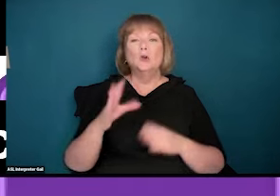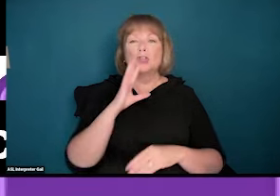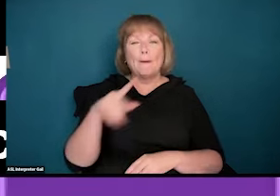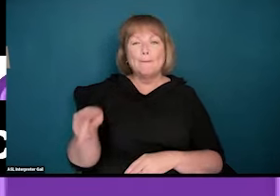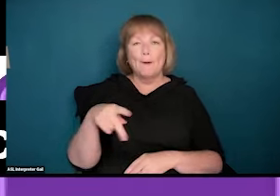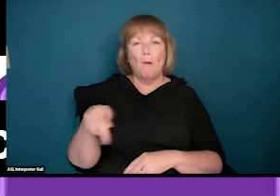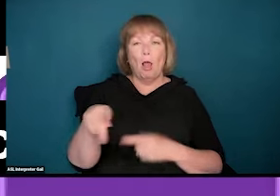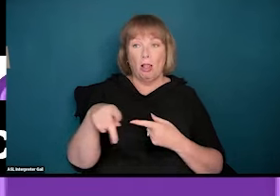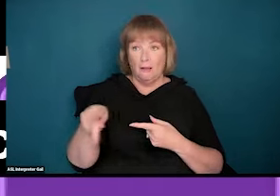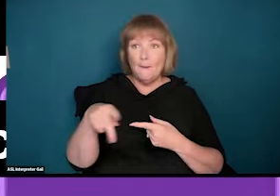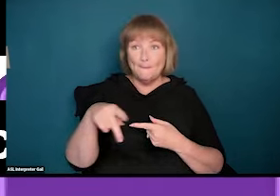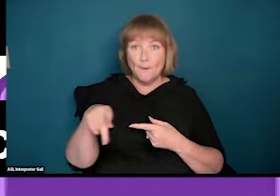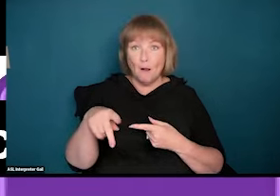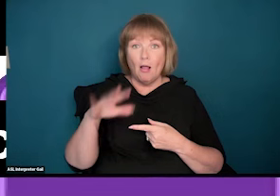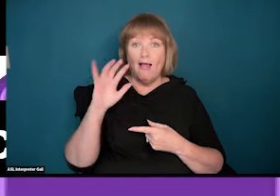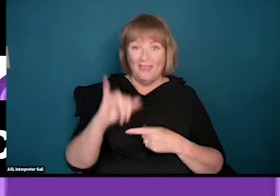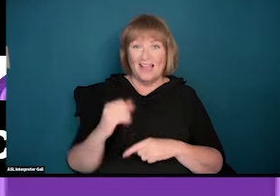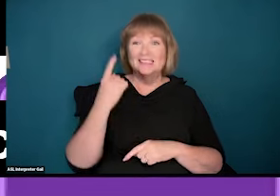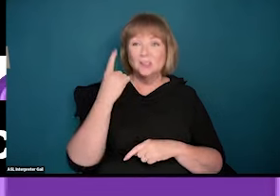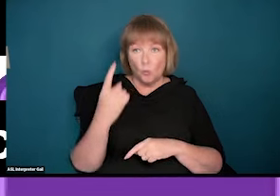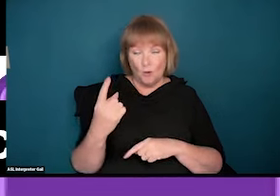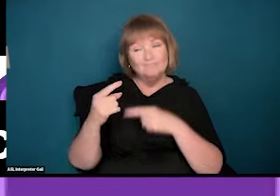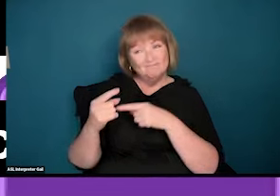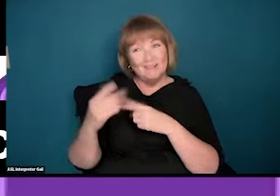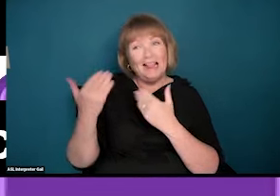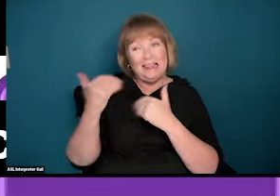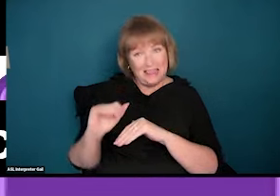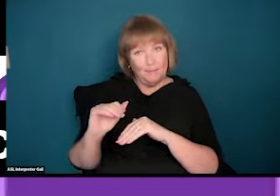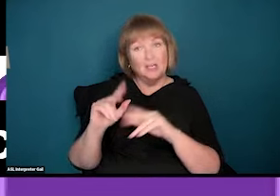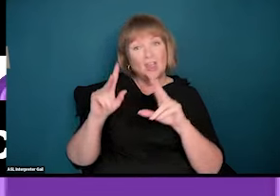juntas, combinadas, por porciones, las unas de las otras.